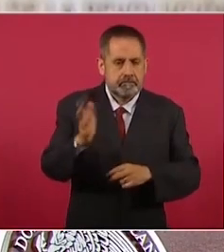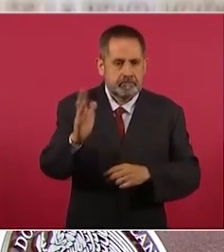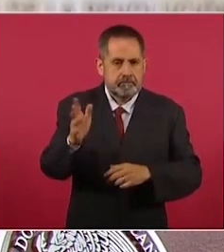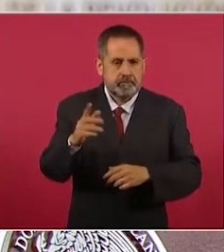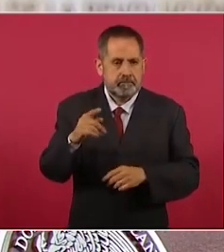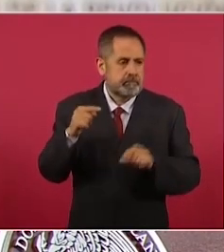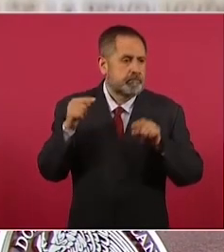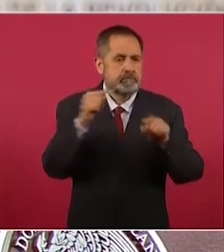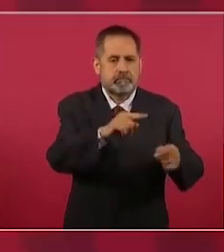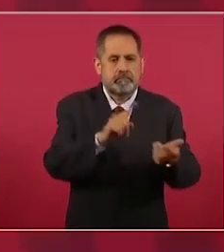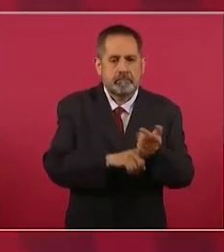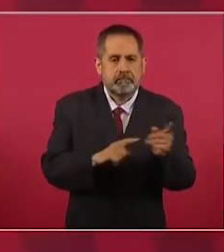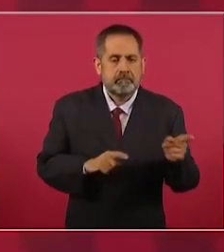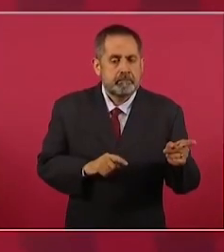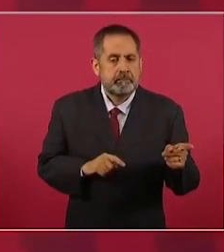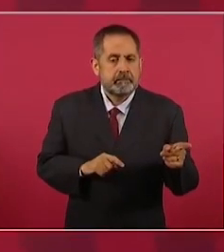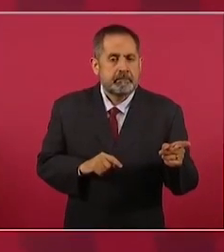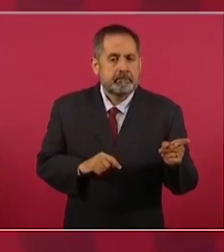fueron